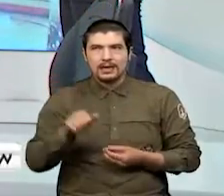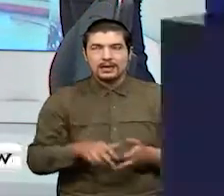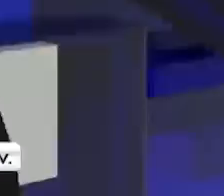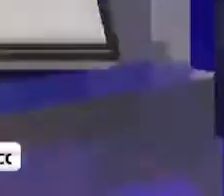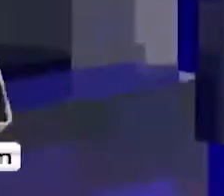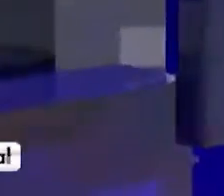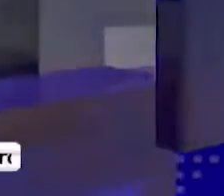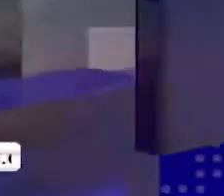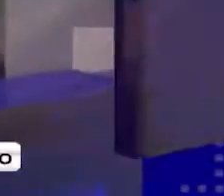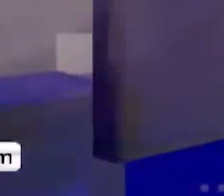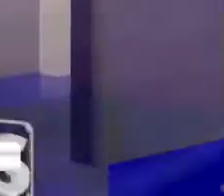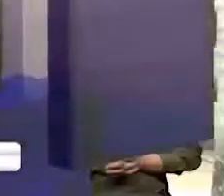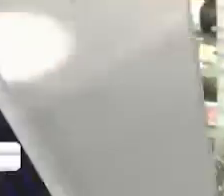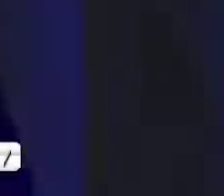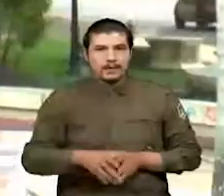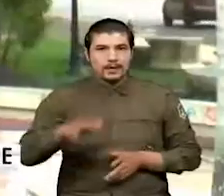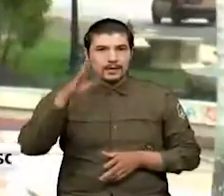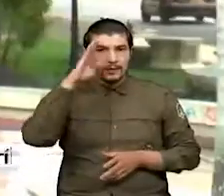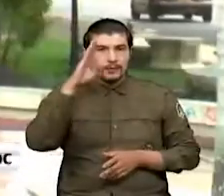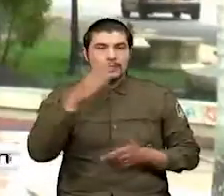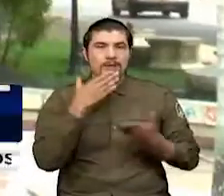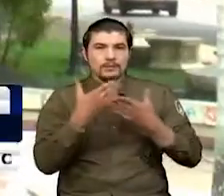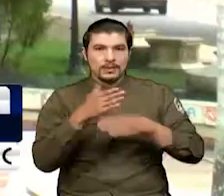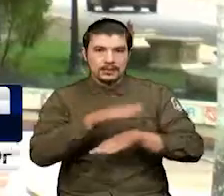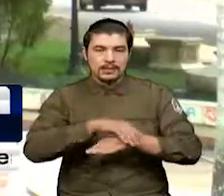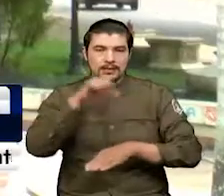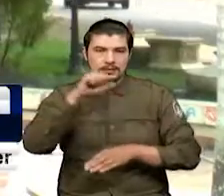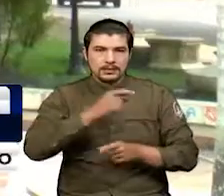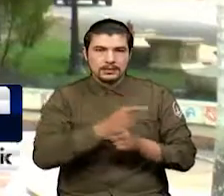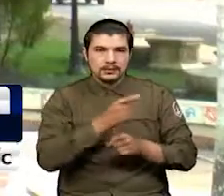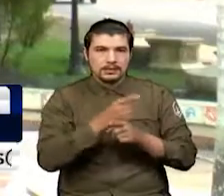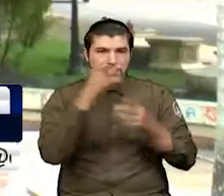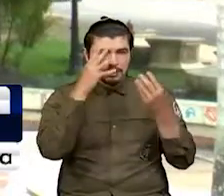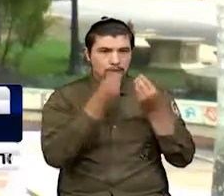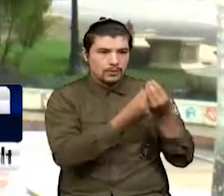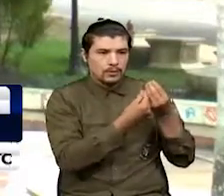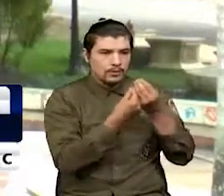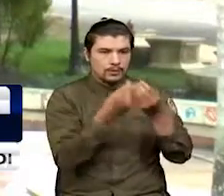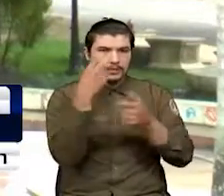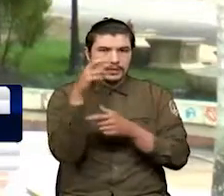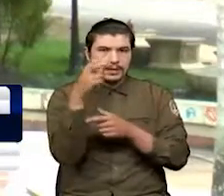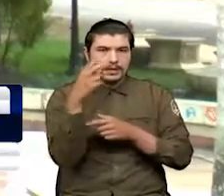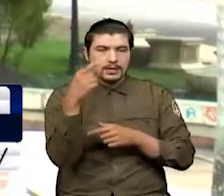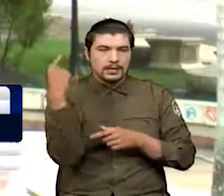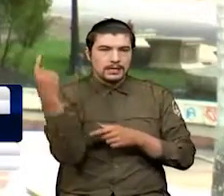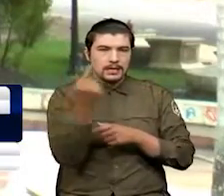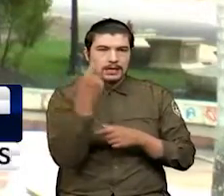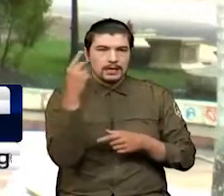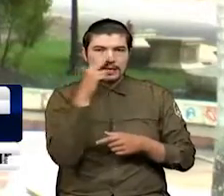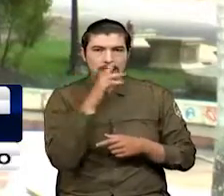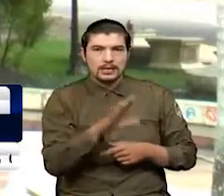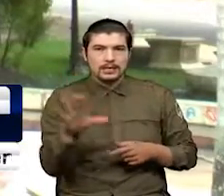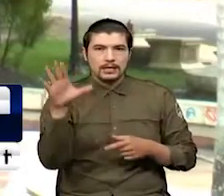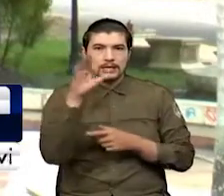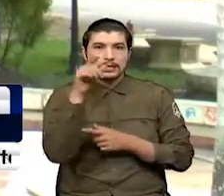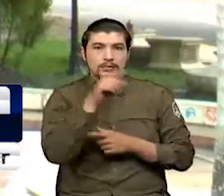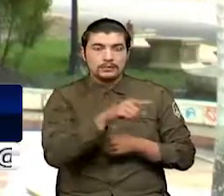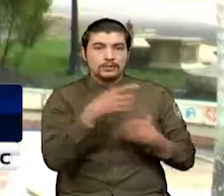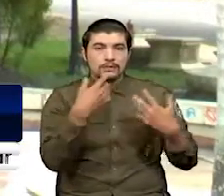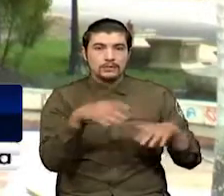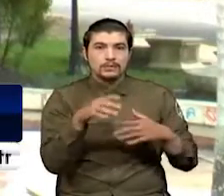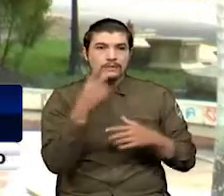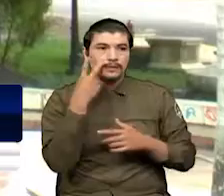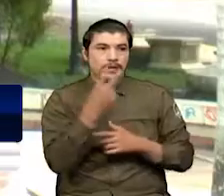Hola, muy buenas tardes para todos ustedes. Sí, en conjunto con la Fiscalía General de la Nación y la Policía del Magdalena Medio, se genera un